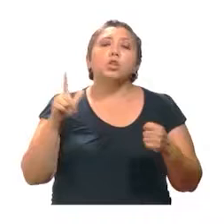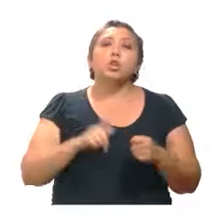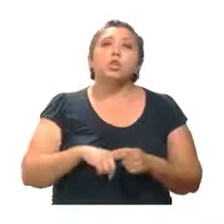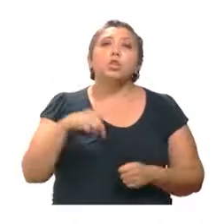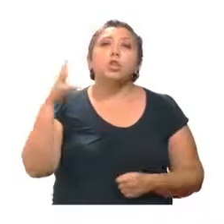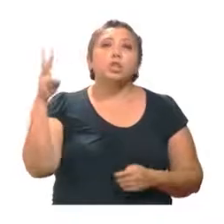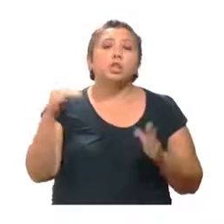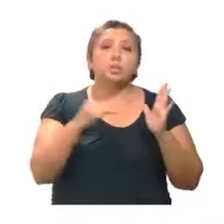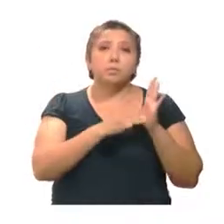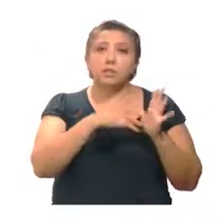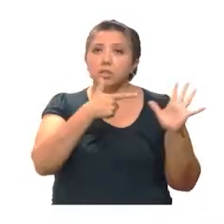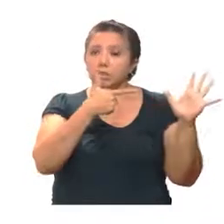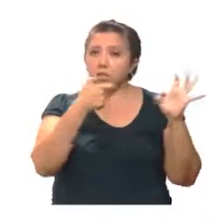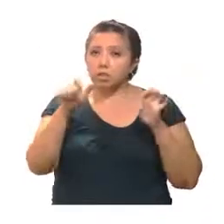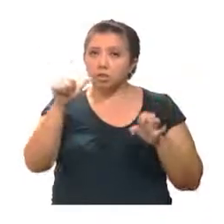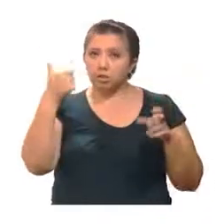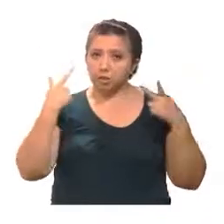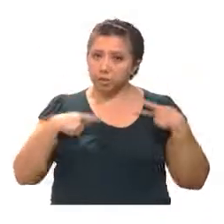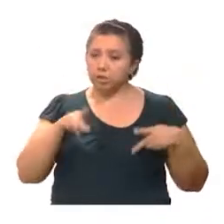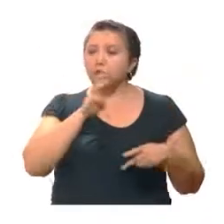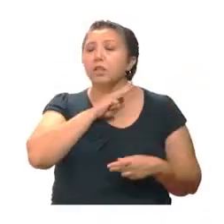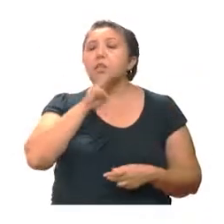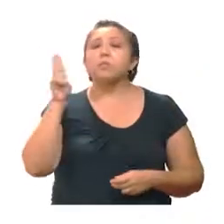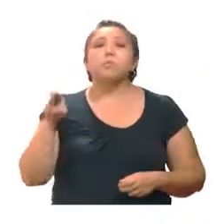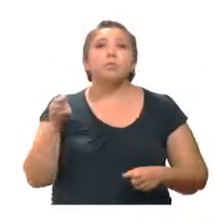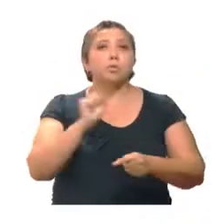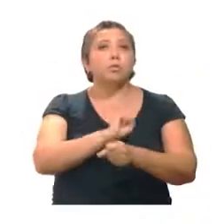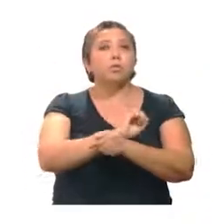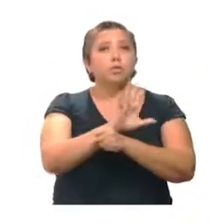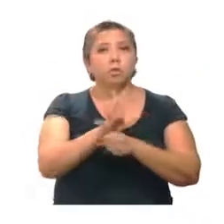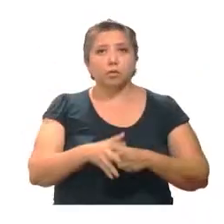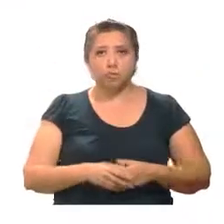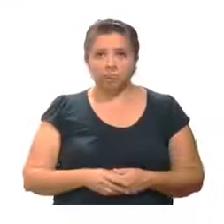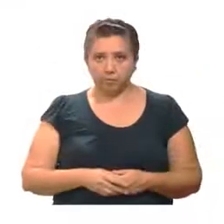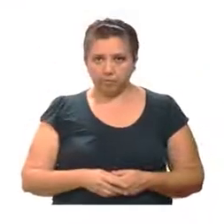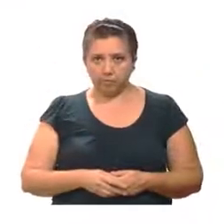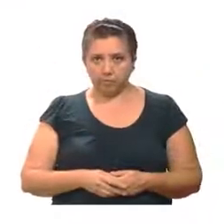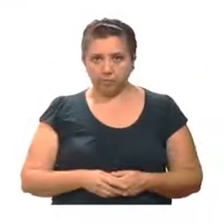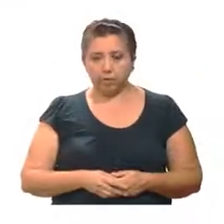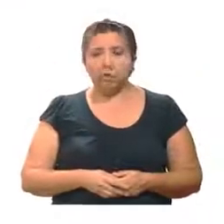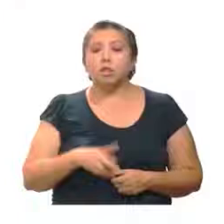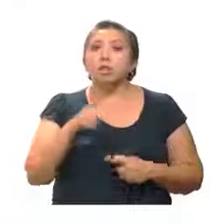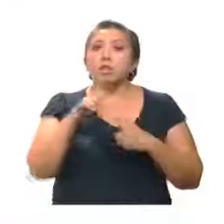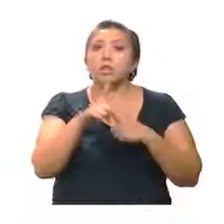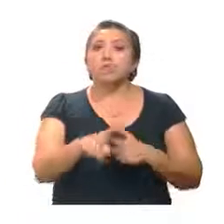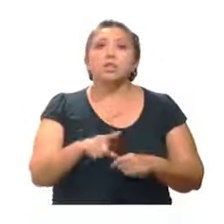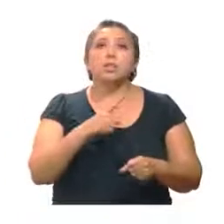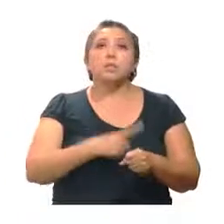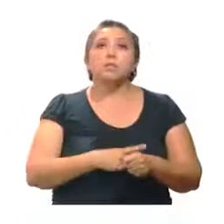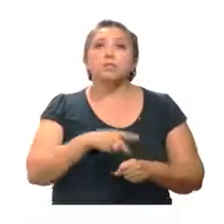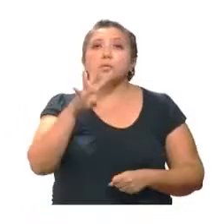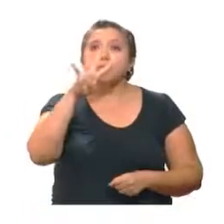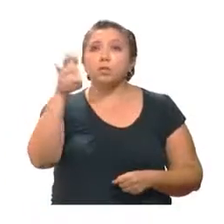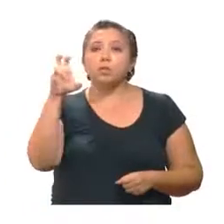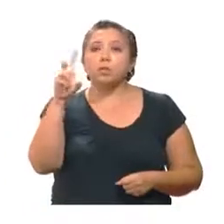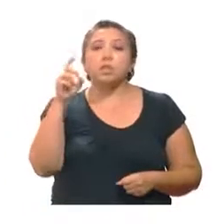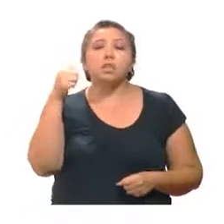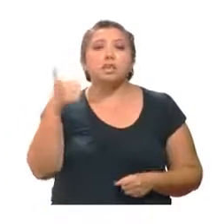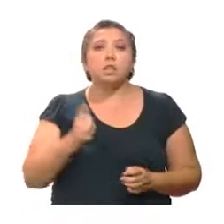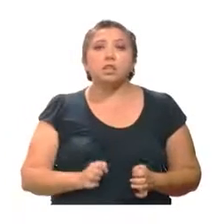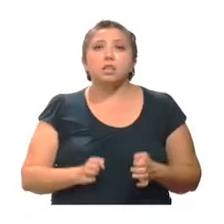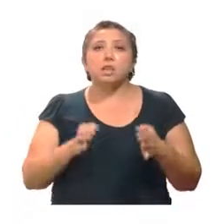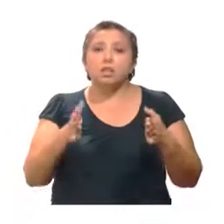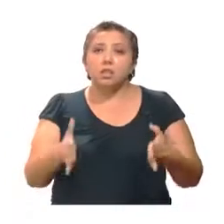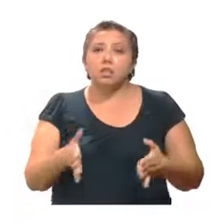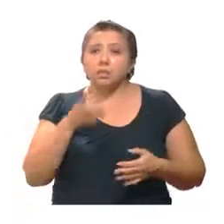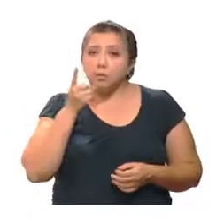son 3.711 las personas fallecidas a causa del coronavirus. De los casos activos, 436 están